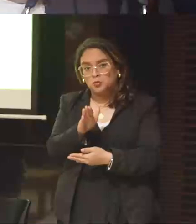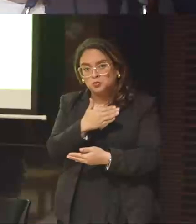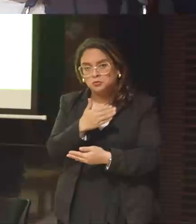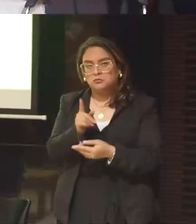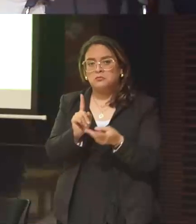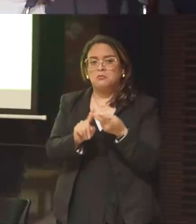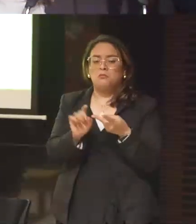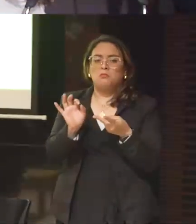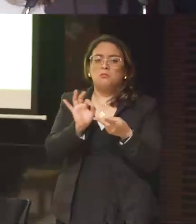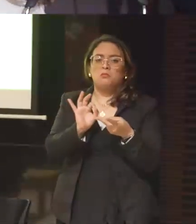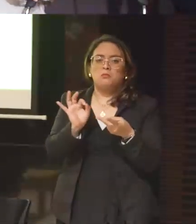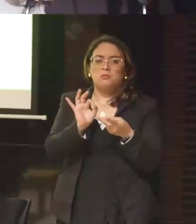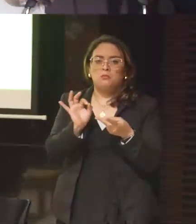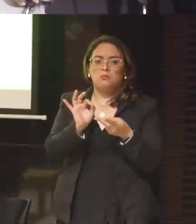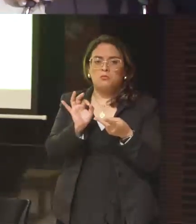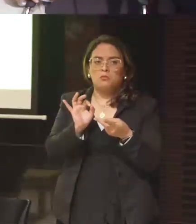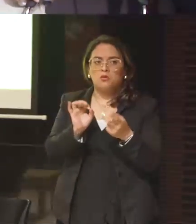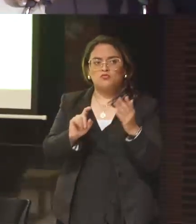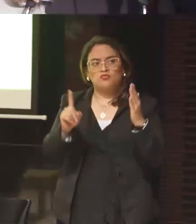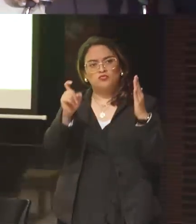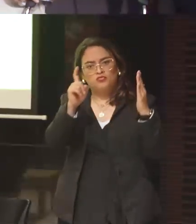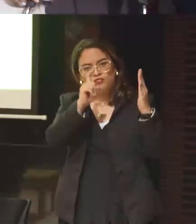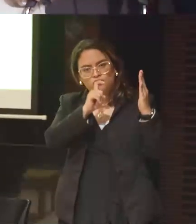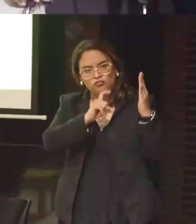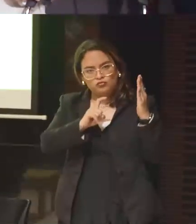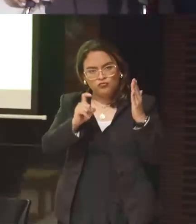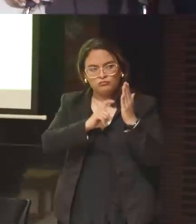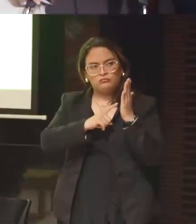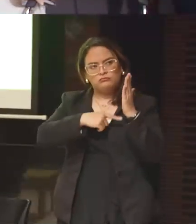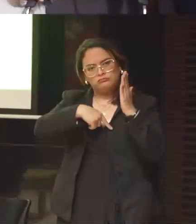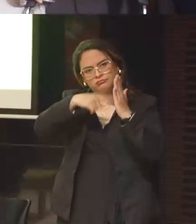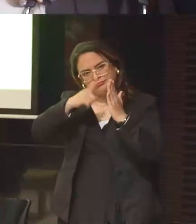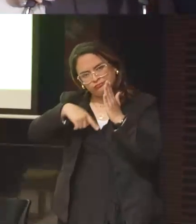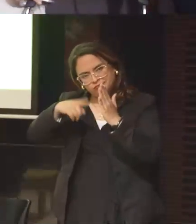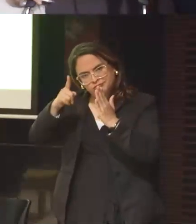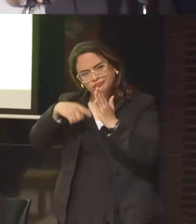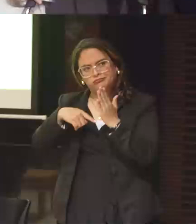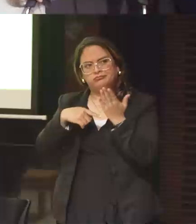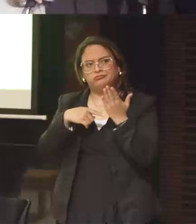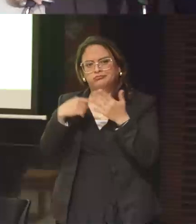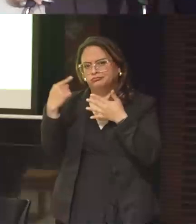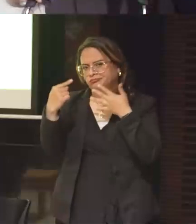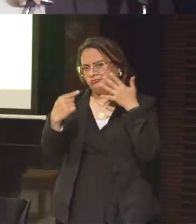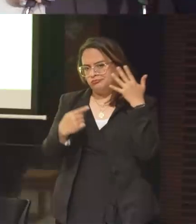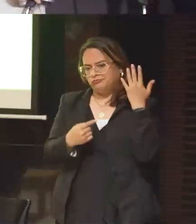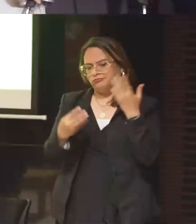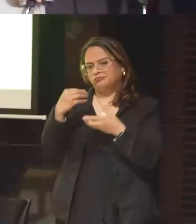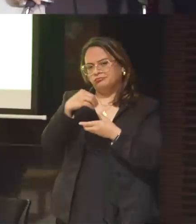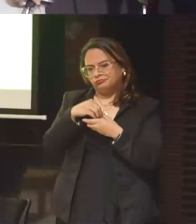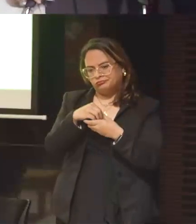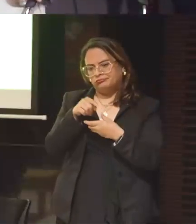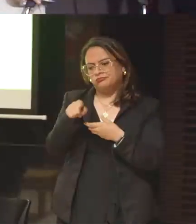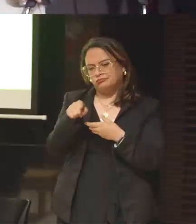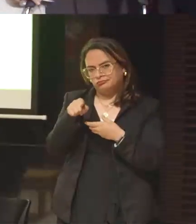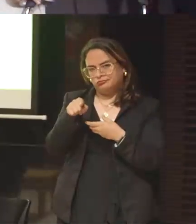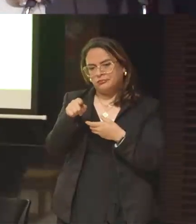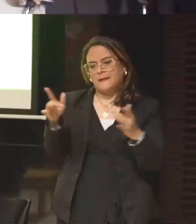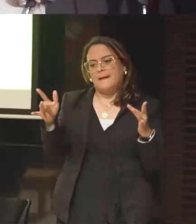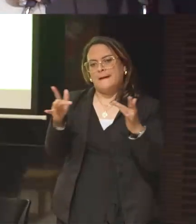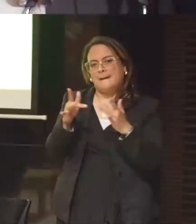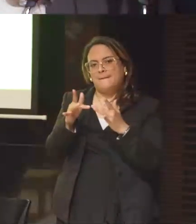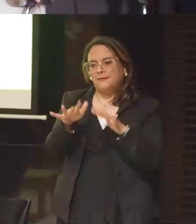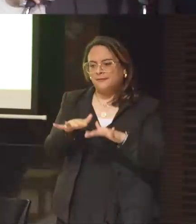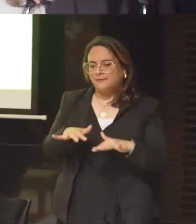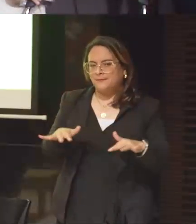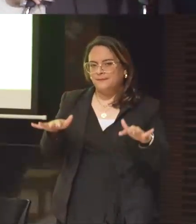de graffiti, de pintura, porque es lo que nos ocupa en el espacio, como todas